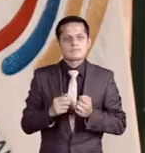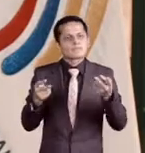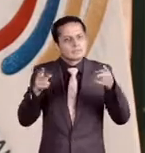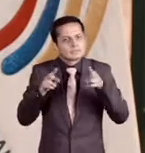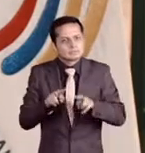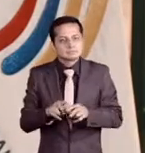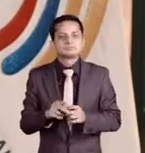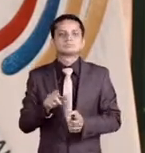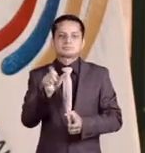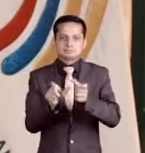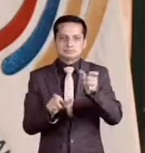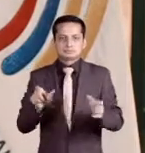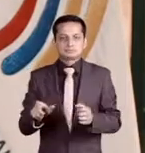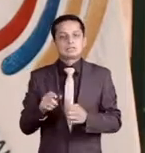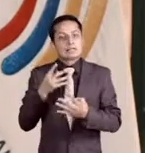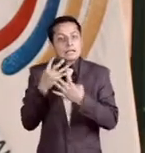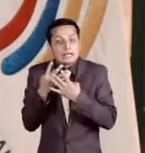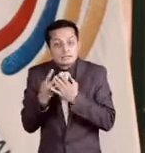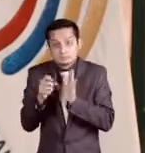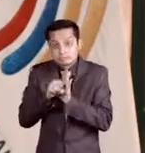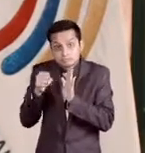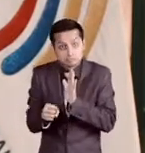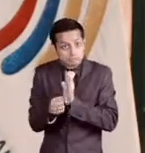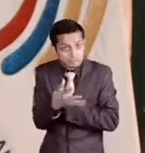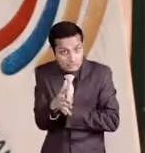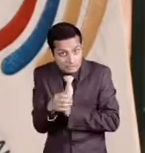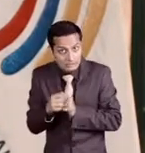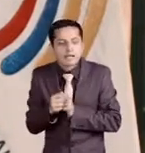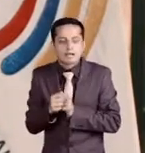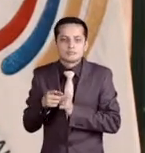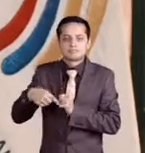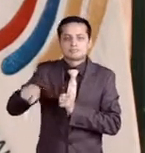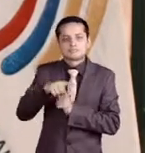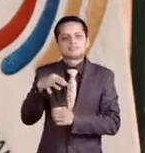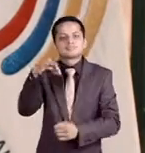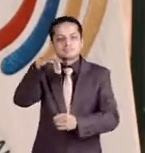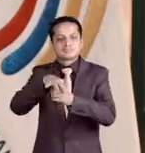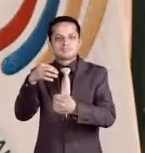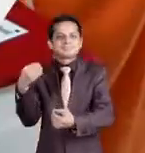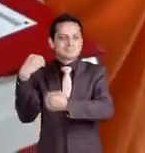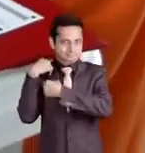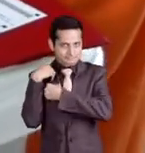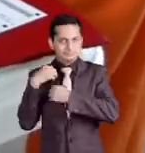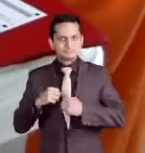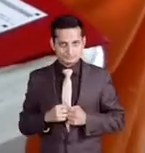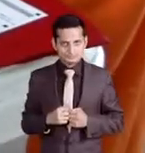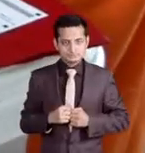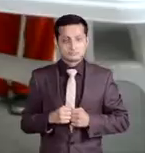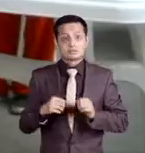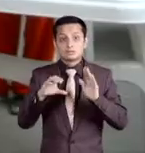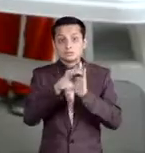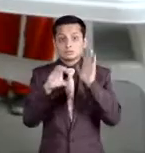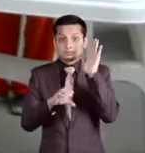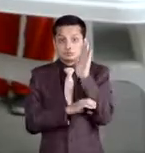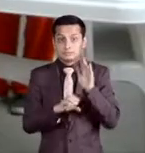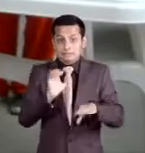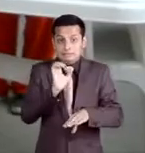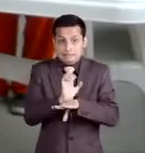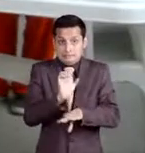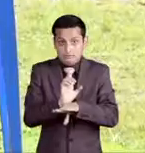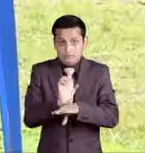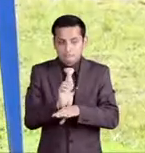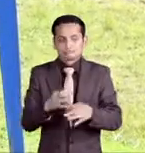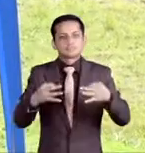ecuatorianos mayores de 18 años, incluyendo a las personas privadas de la libertad sin sentencia condenatoria